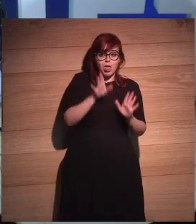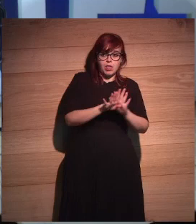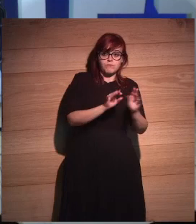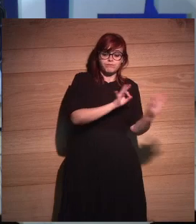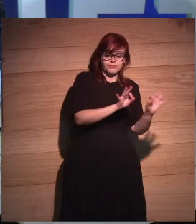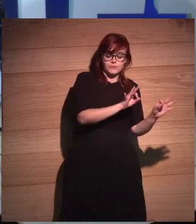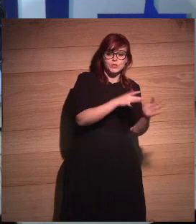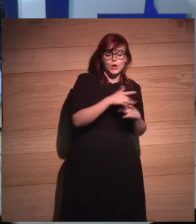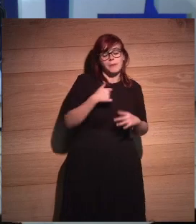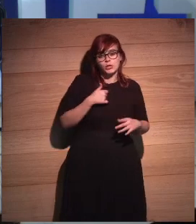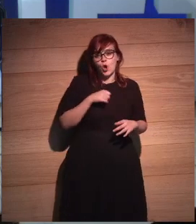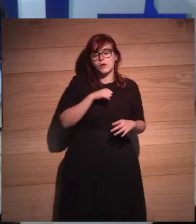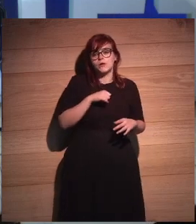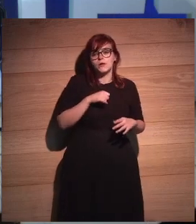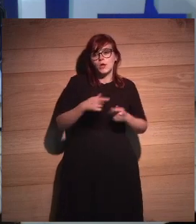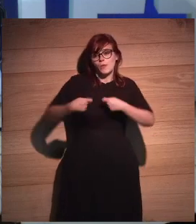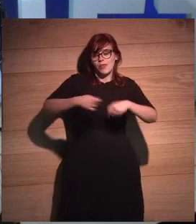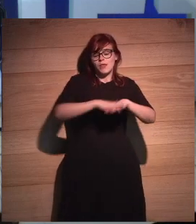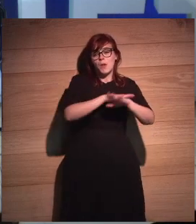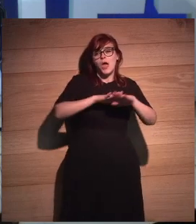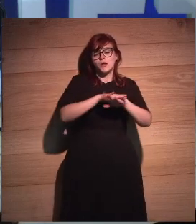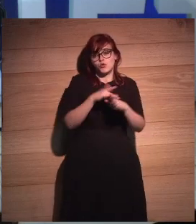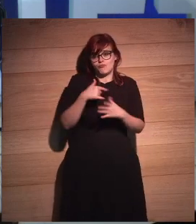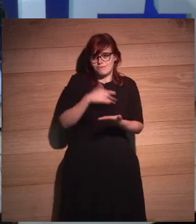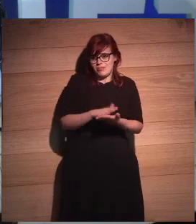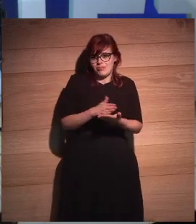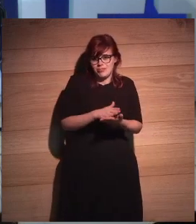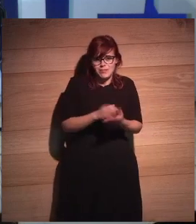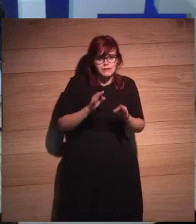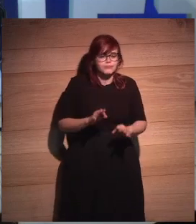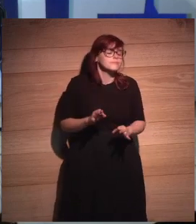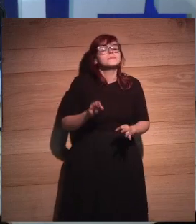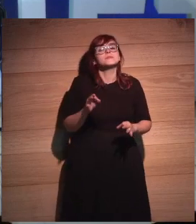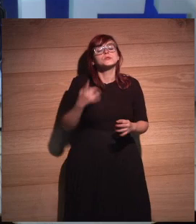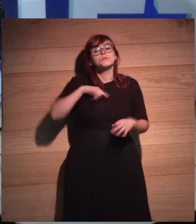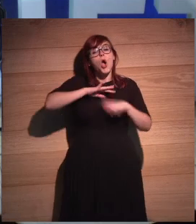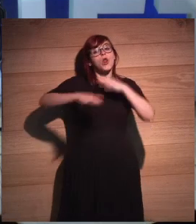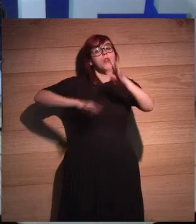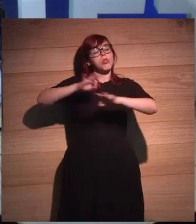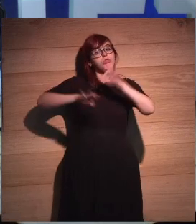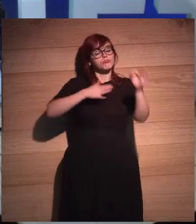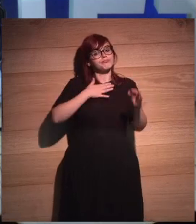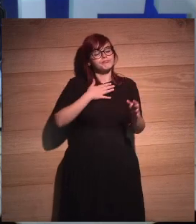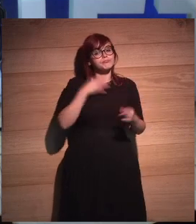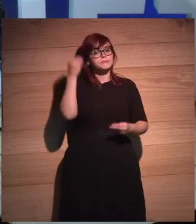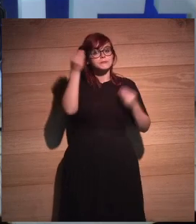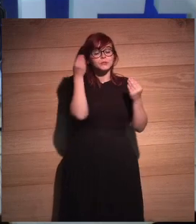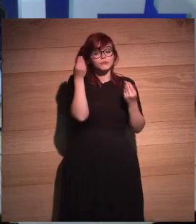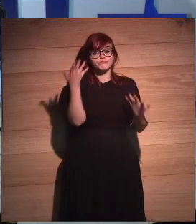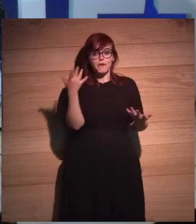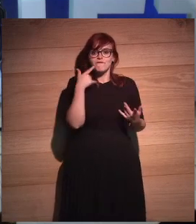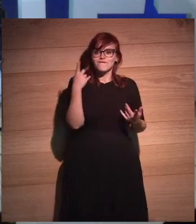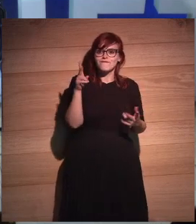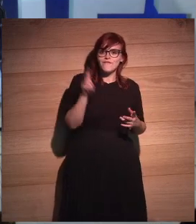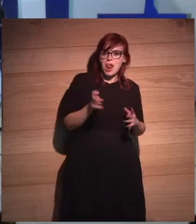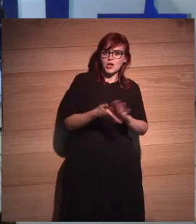llevo muchos años trabajando, como decía antes, en el medio del meollo, ¿no? Que es una cosa que yo creo que a nosotros como organización es algo que no sé, nos va a la